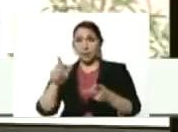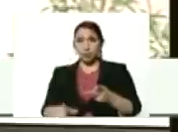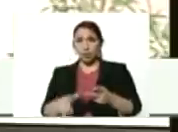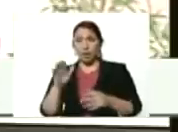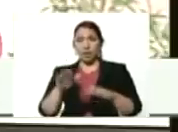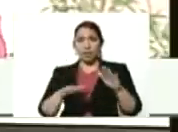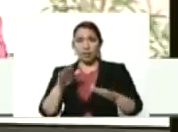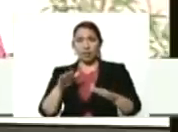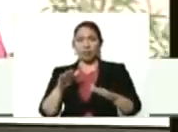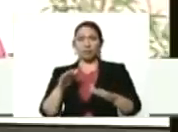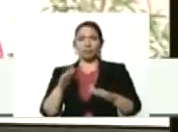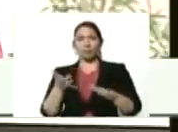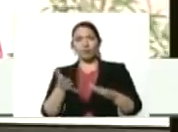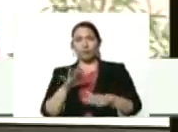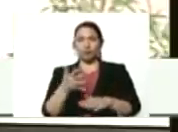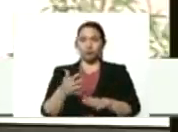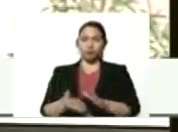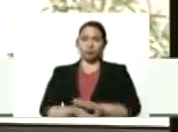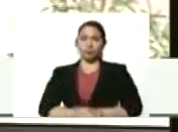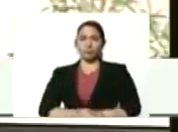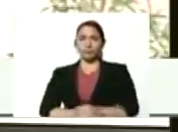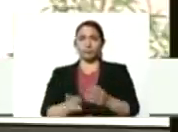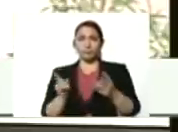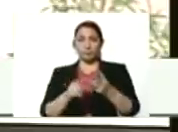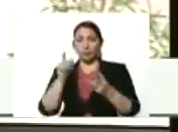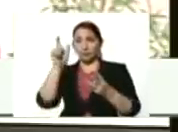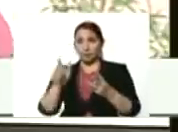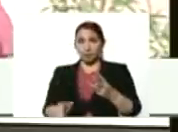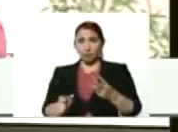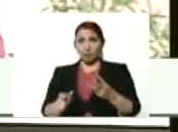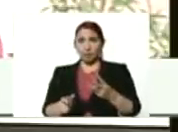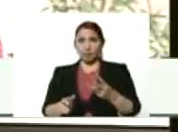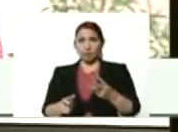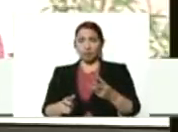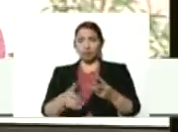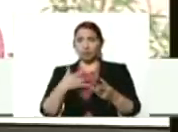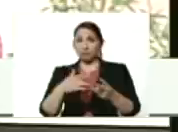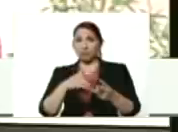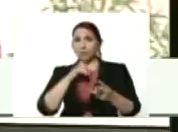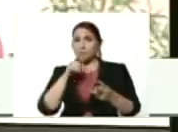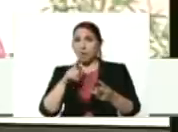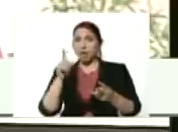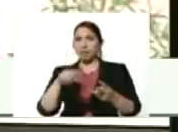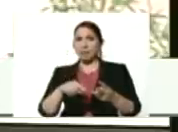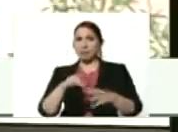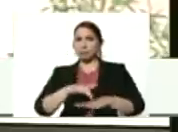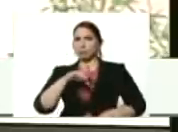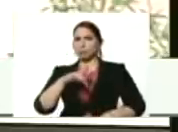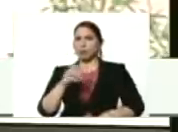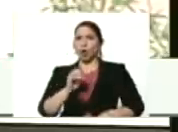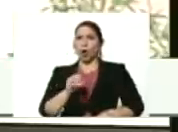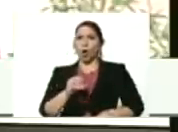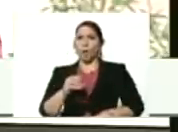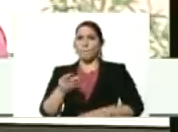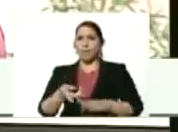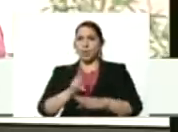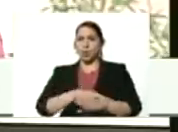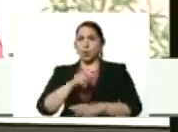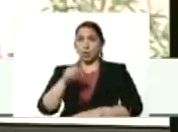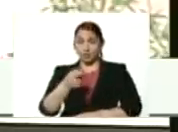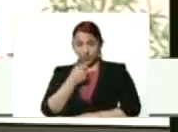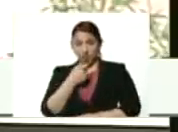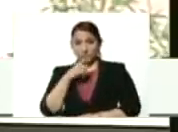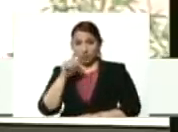sintomáticas moderadas y para personas sintomáticas graves y críticas. Ahí está el